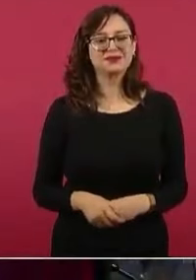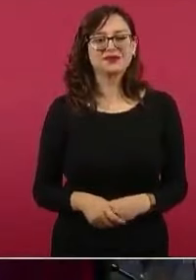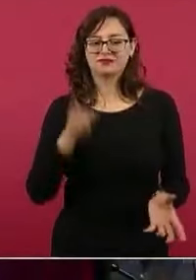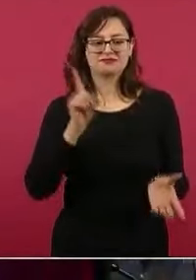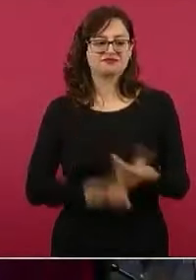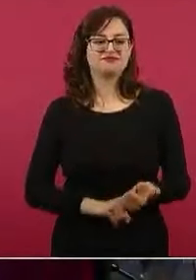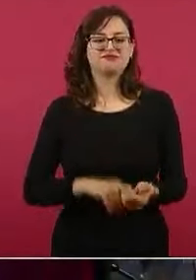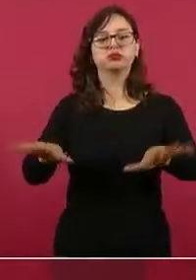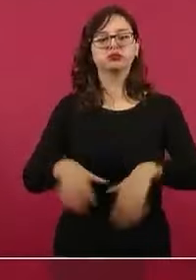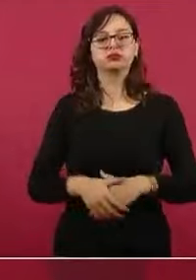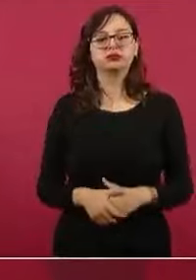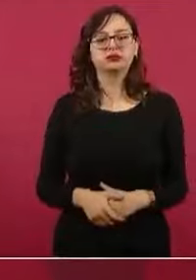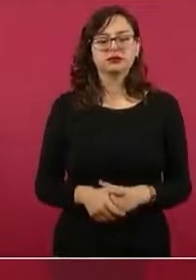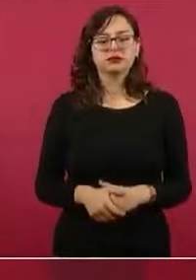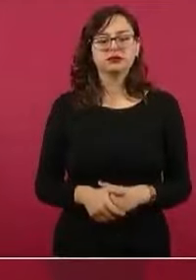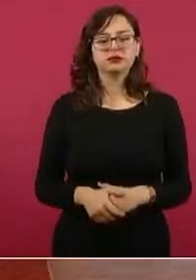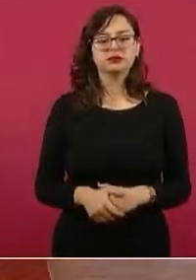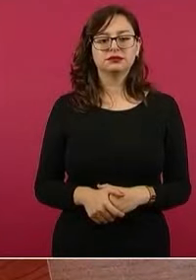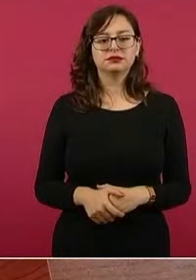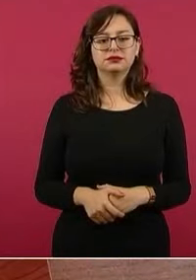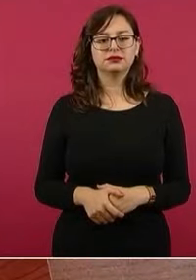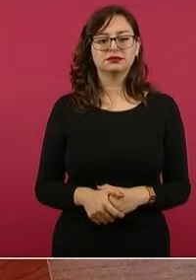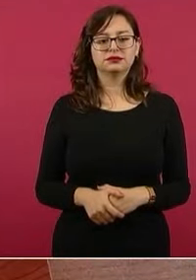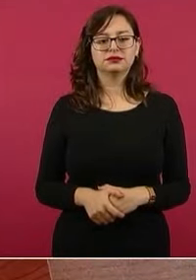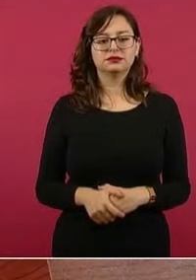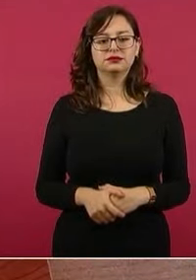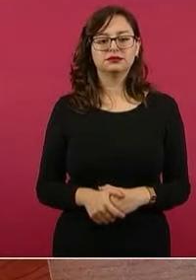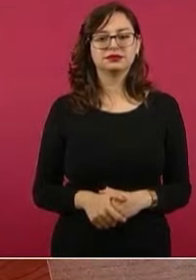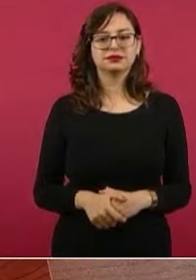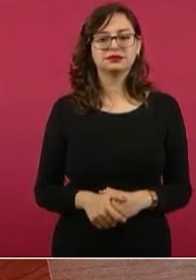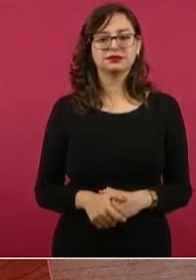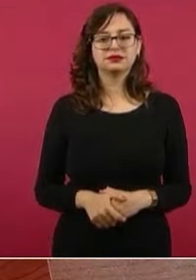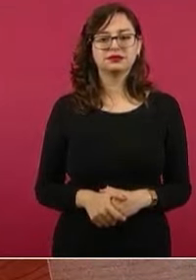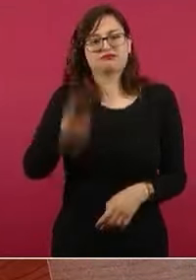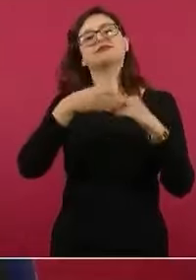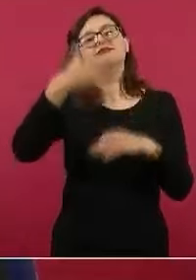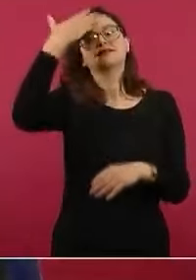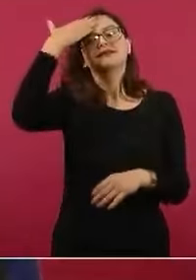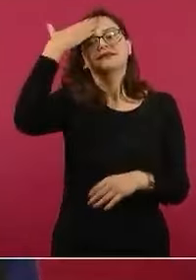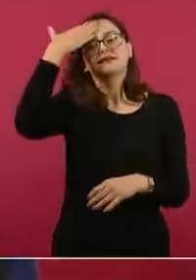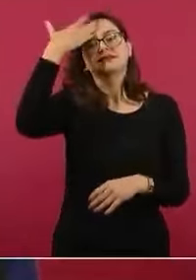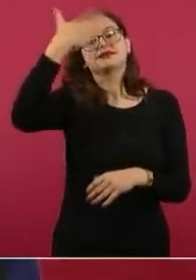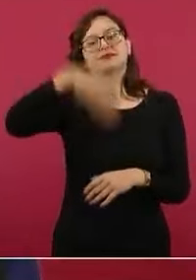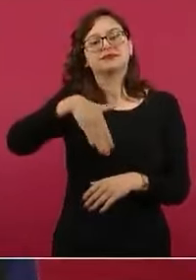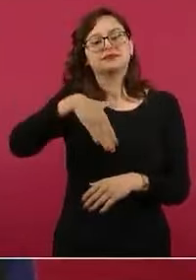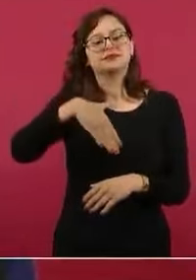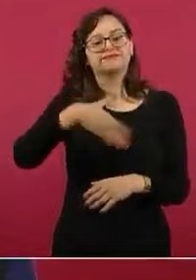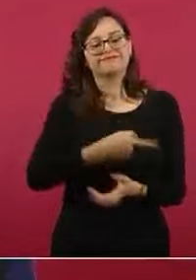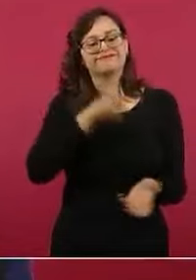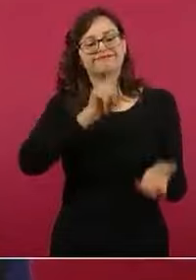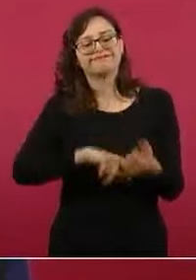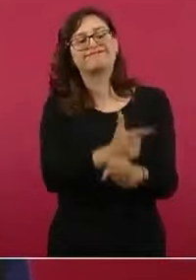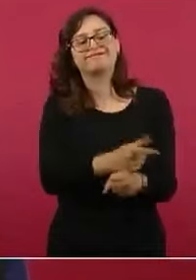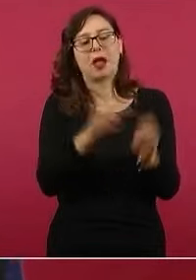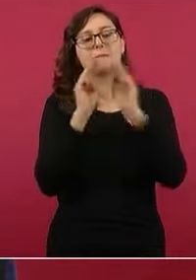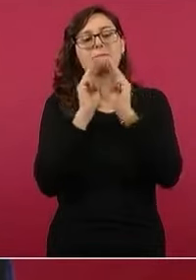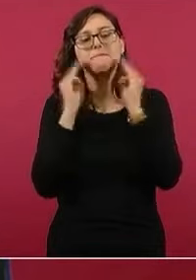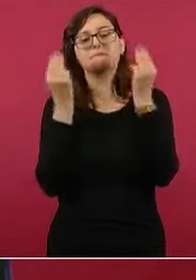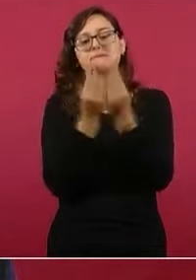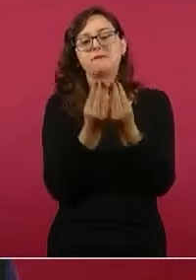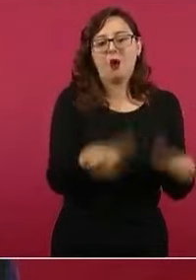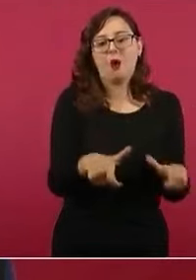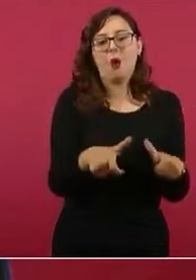pagadas por conservadurismo, porque también no hace falta ser experto para saber que son las mafias de poder económico y de